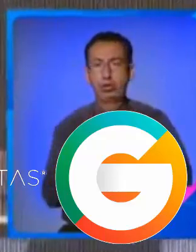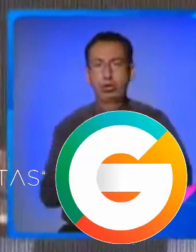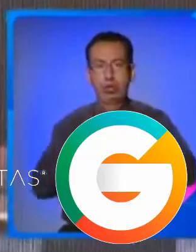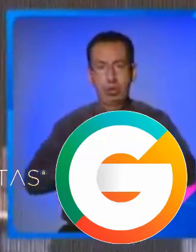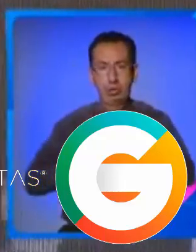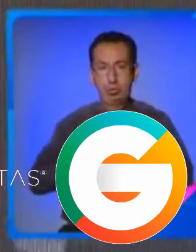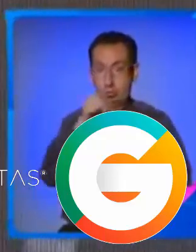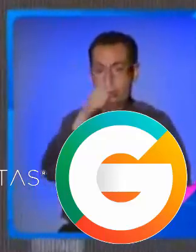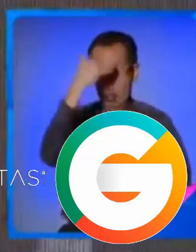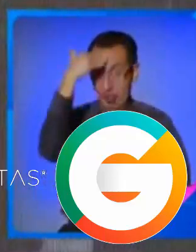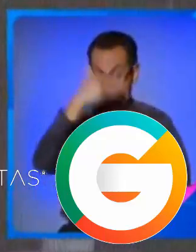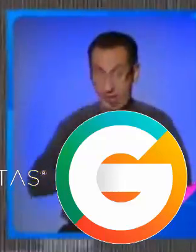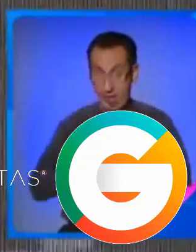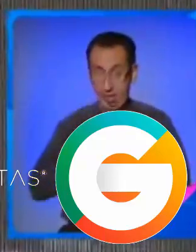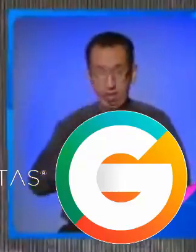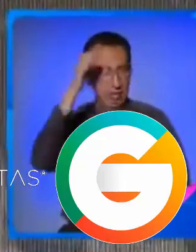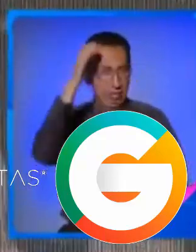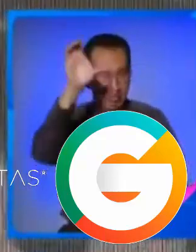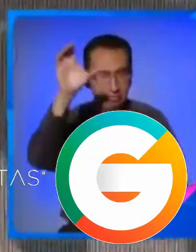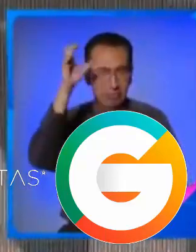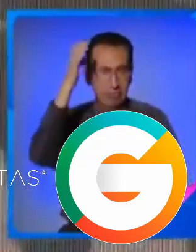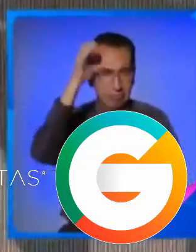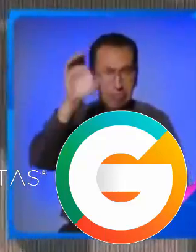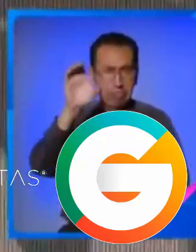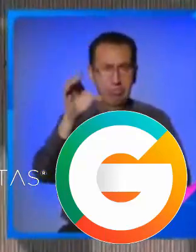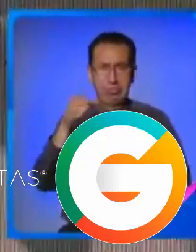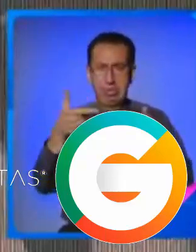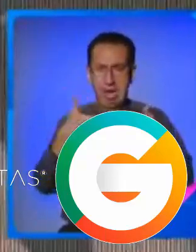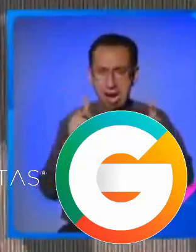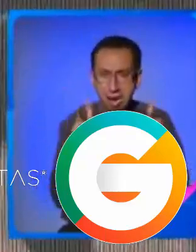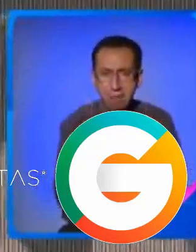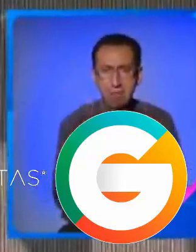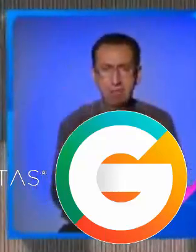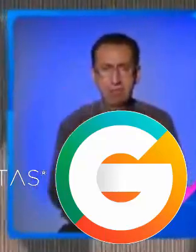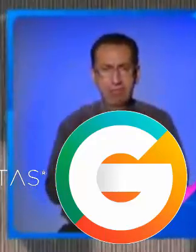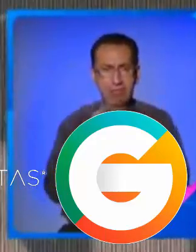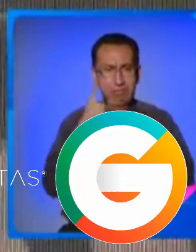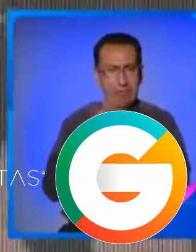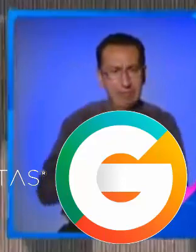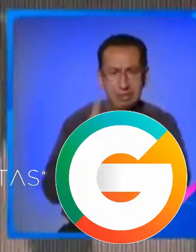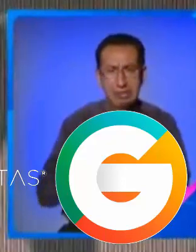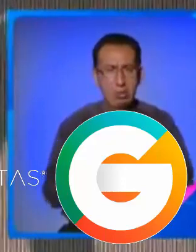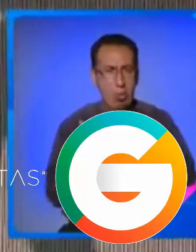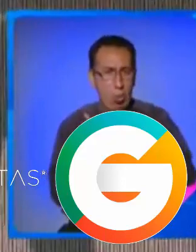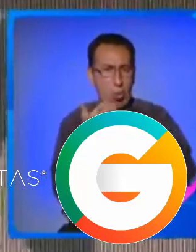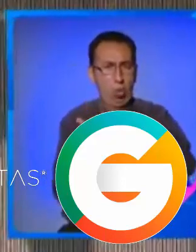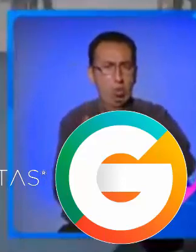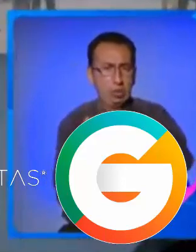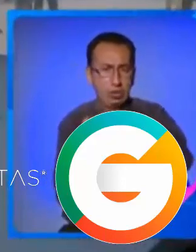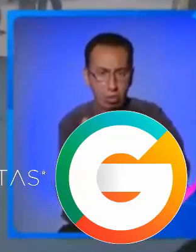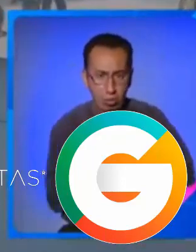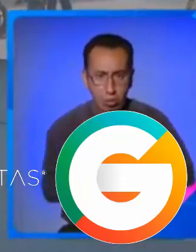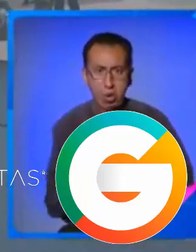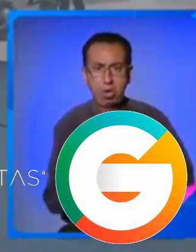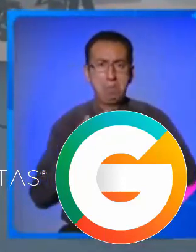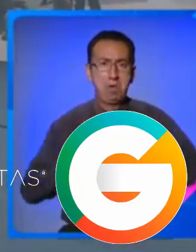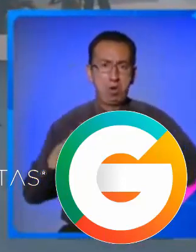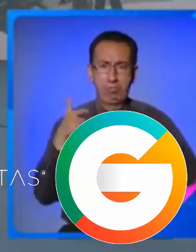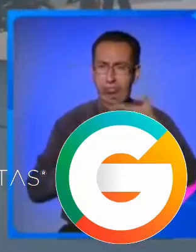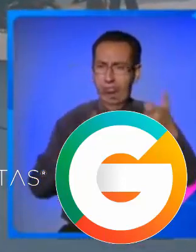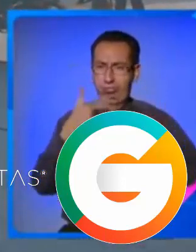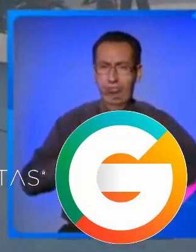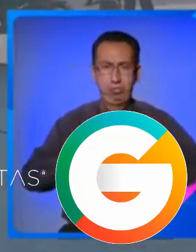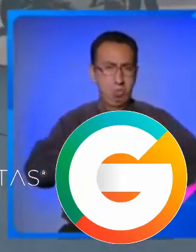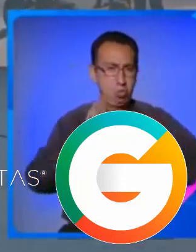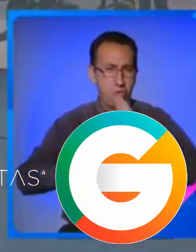ustedes saben, bandas del crimen organizado han dañado a nuestro estado, han arrebatado vidas y han afectado el